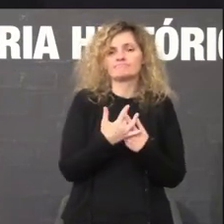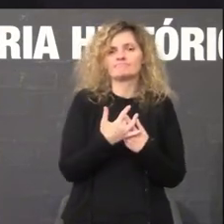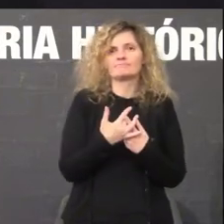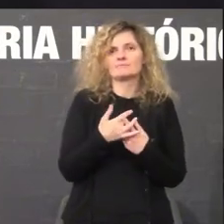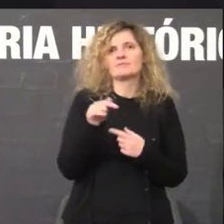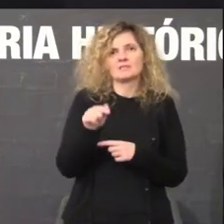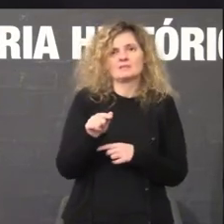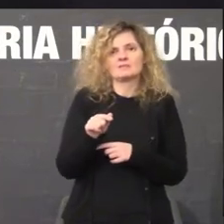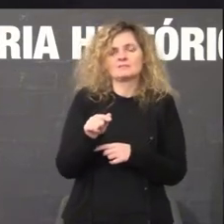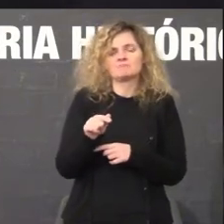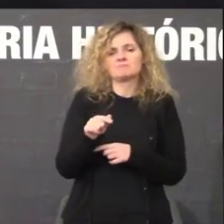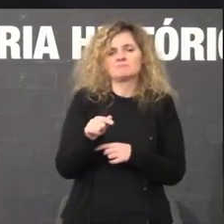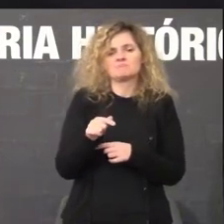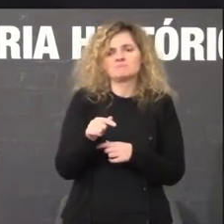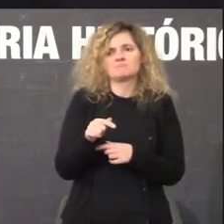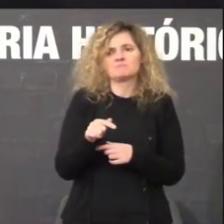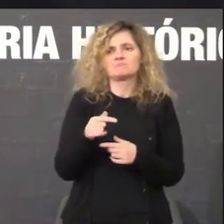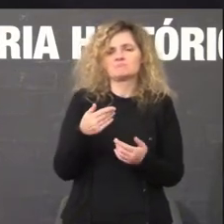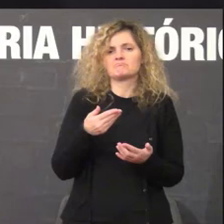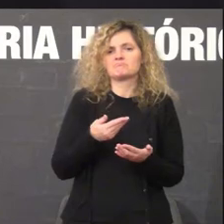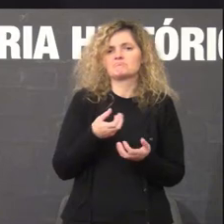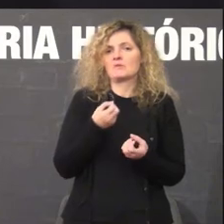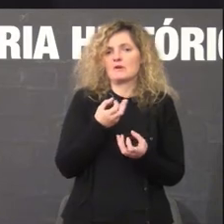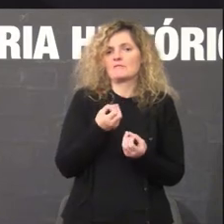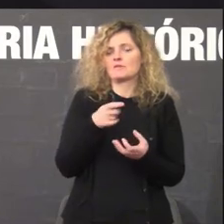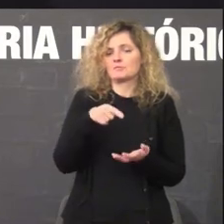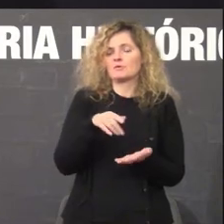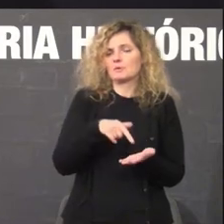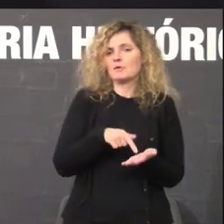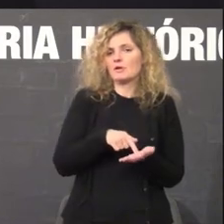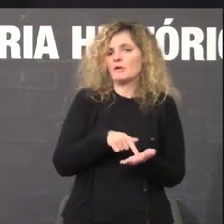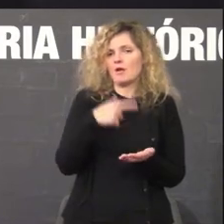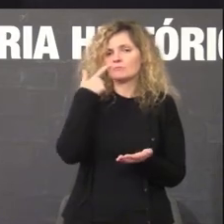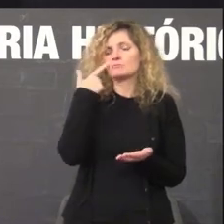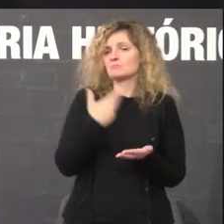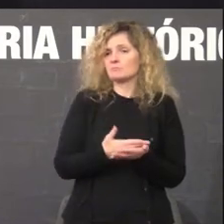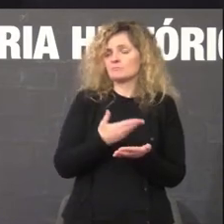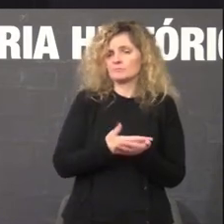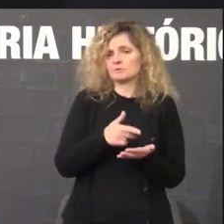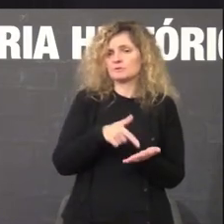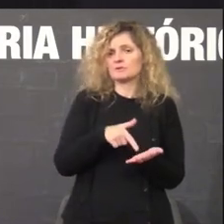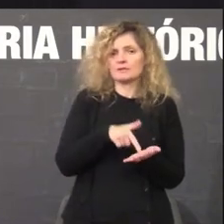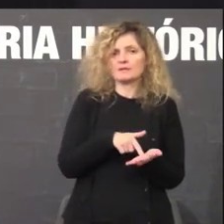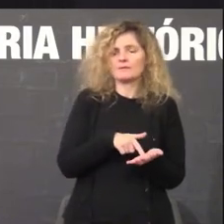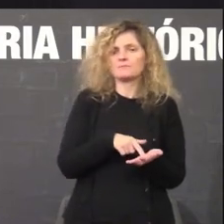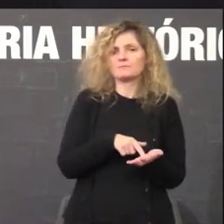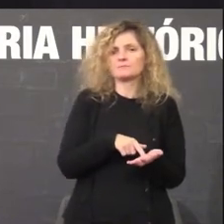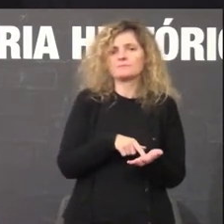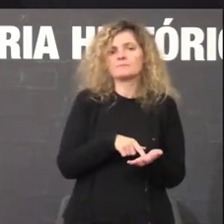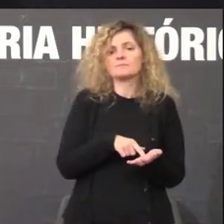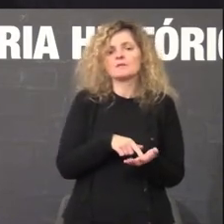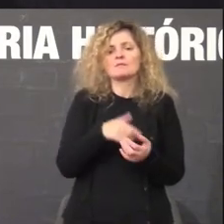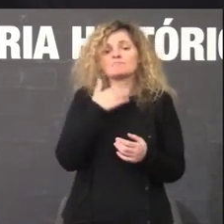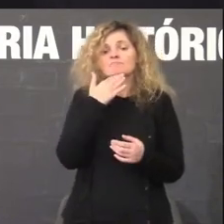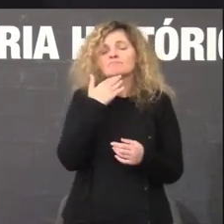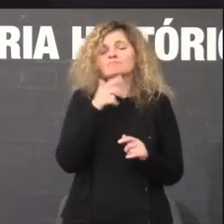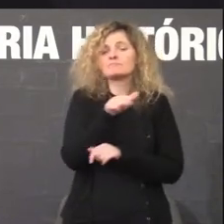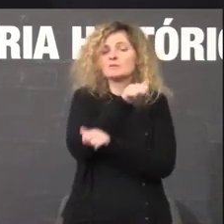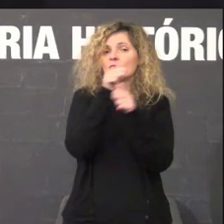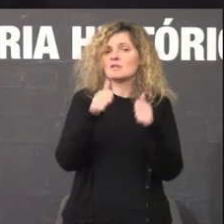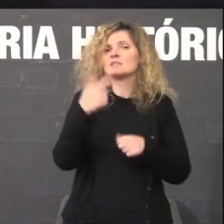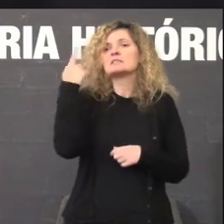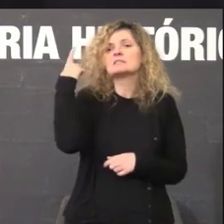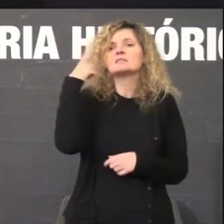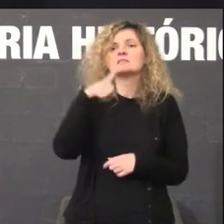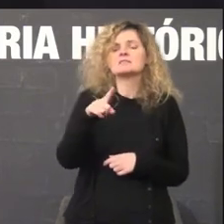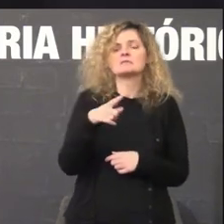está es una información que está constatada y que de alguna forma se sabe,